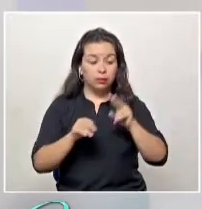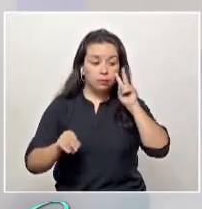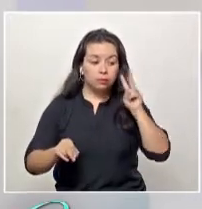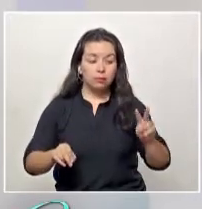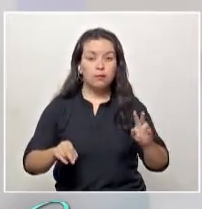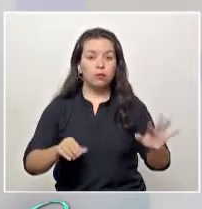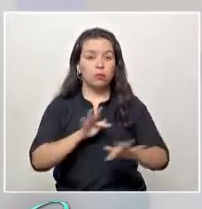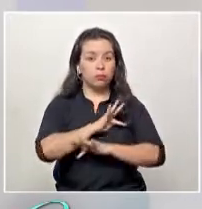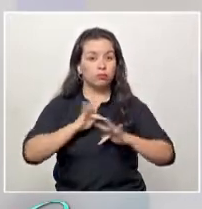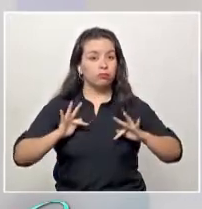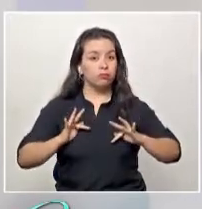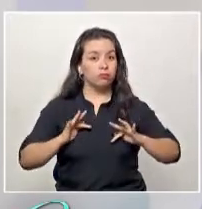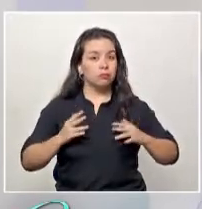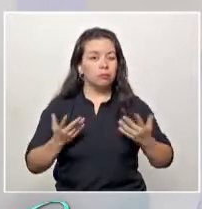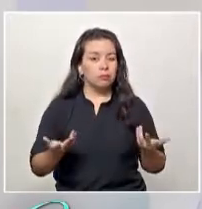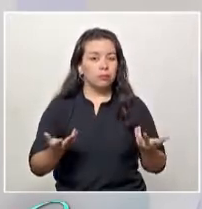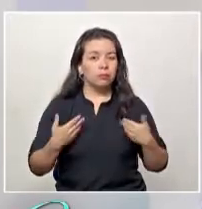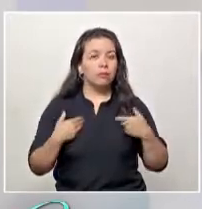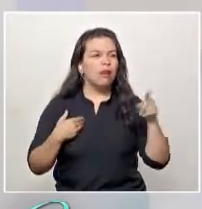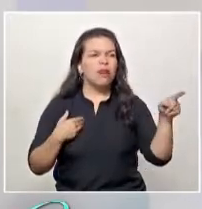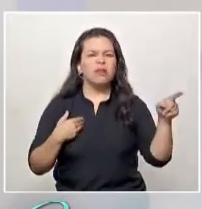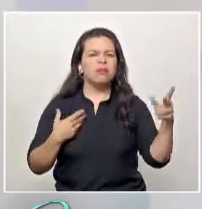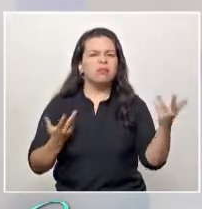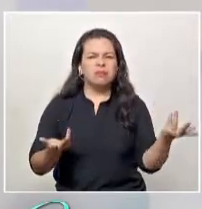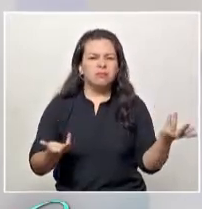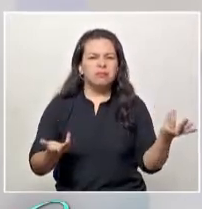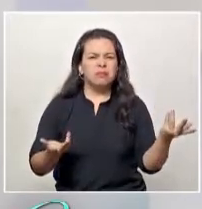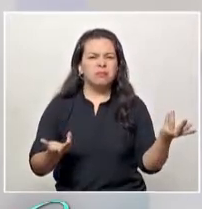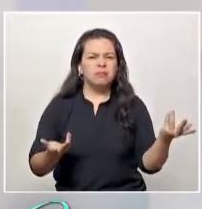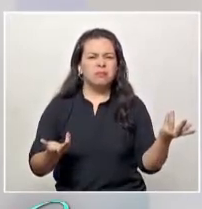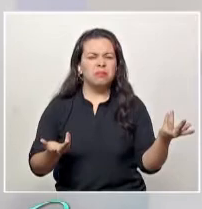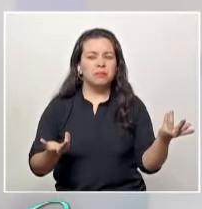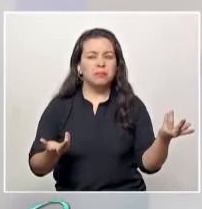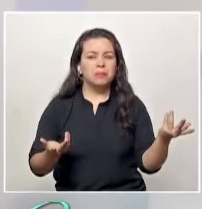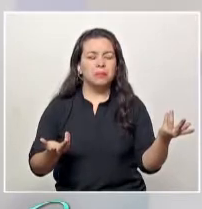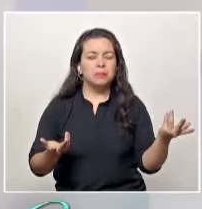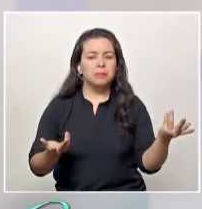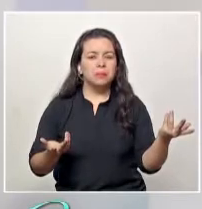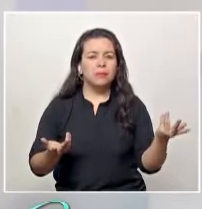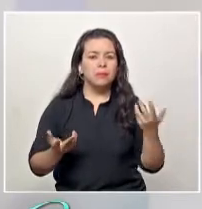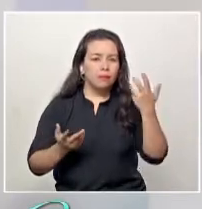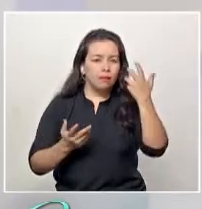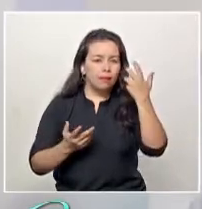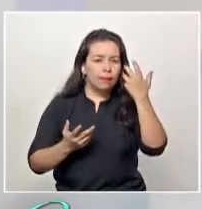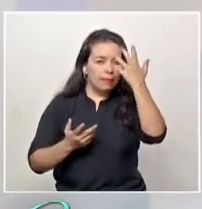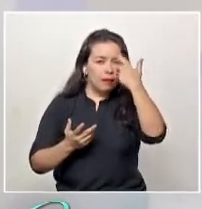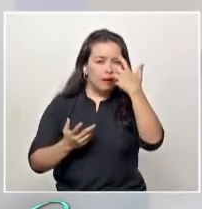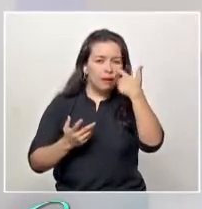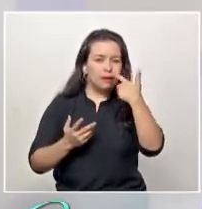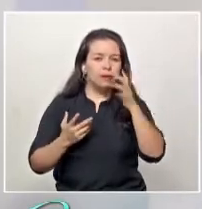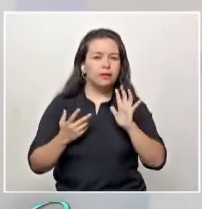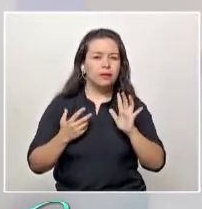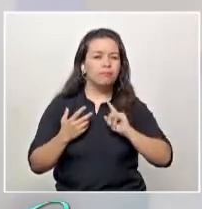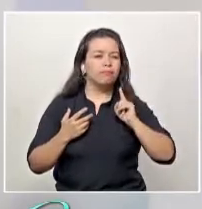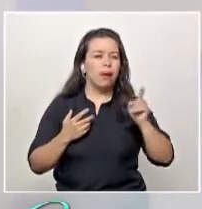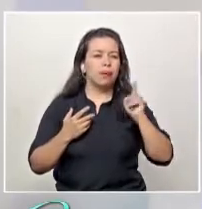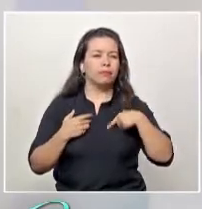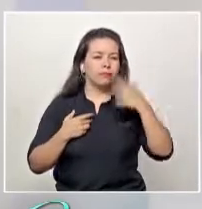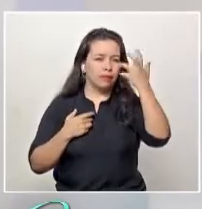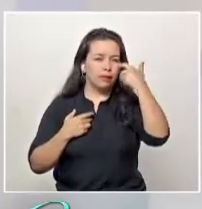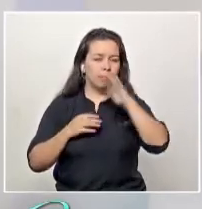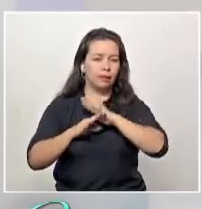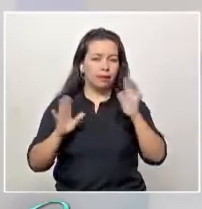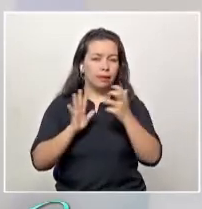los tratamientos. Pero ella llamó, hizo un análisis clínico y me dijo, y le hicieron tal examen.